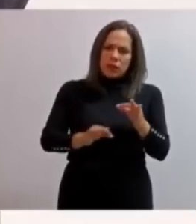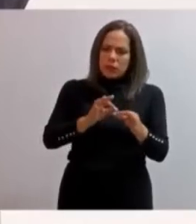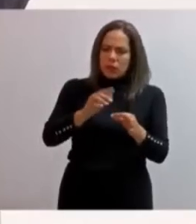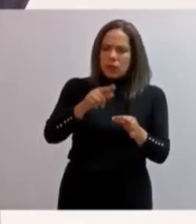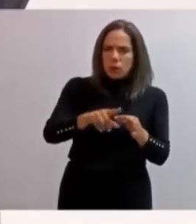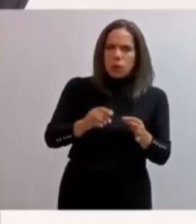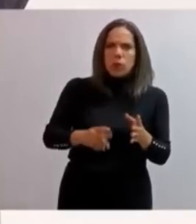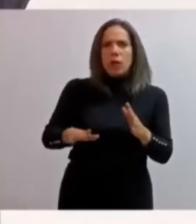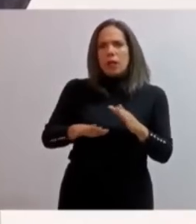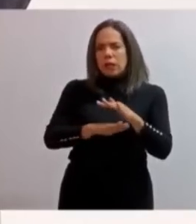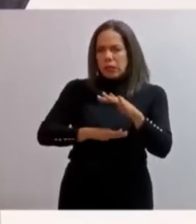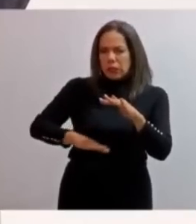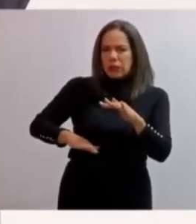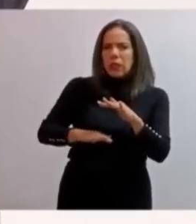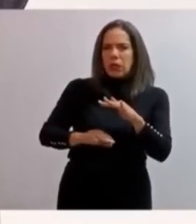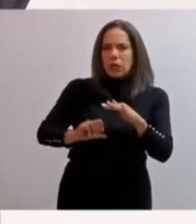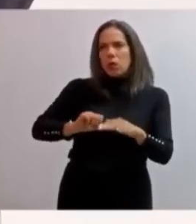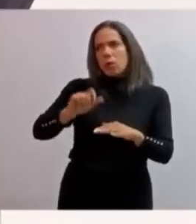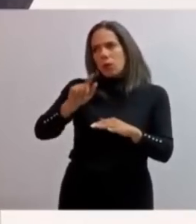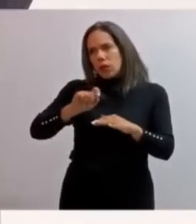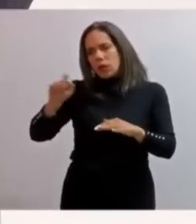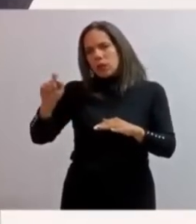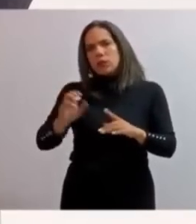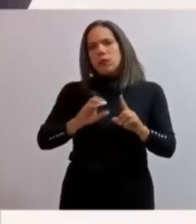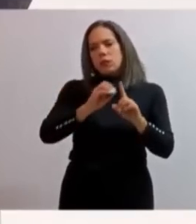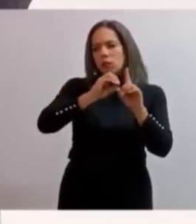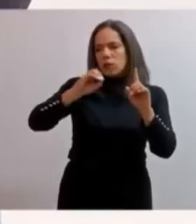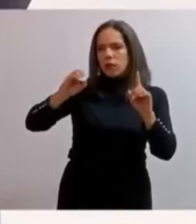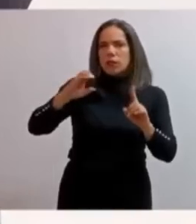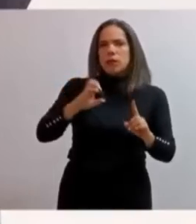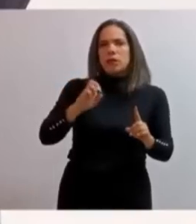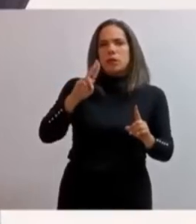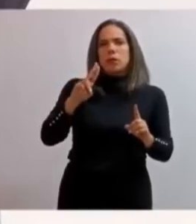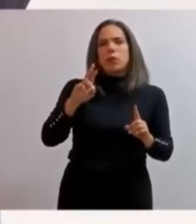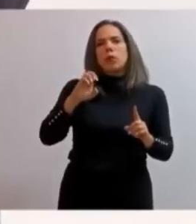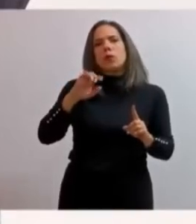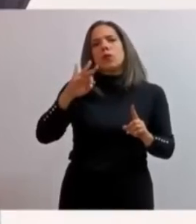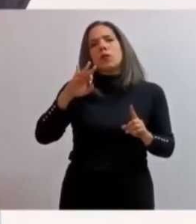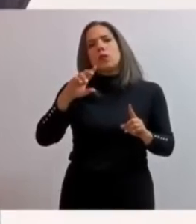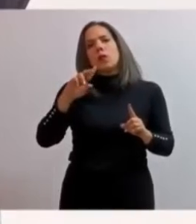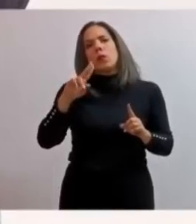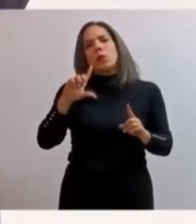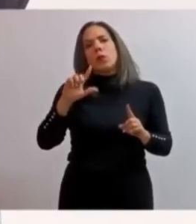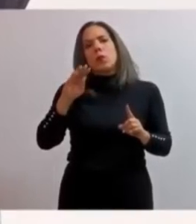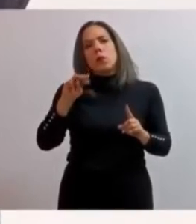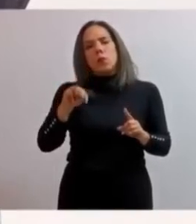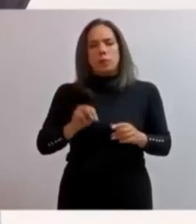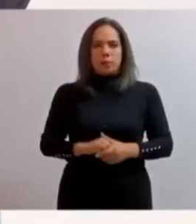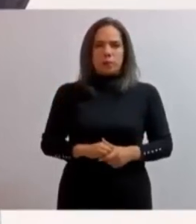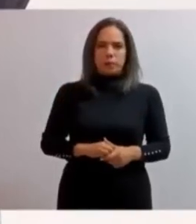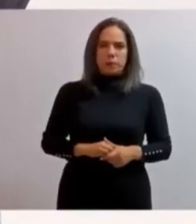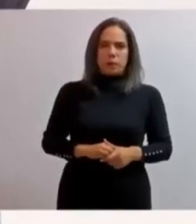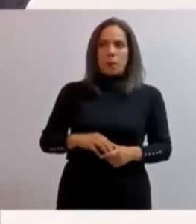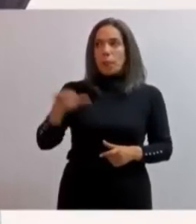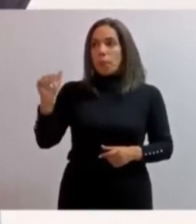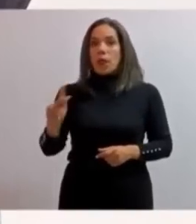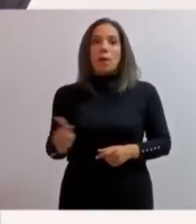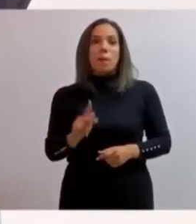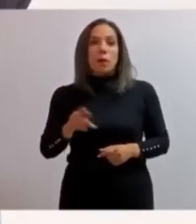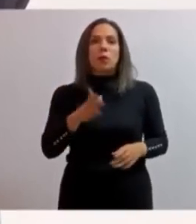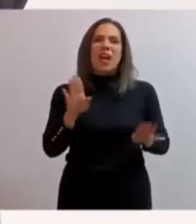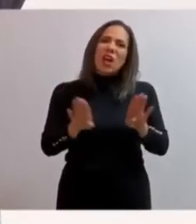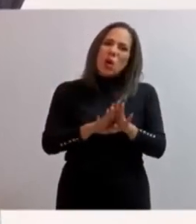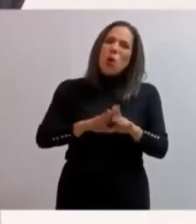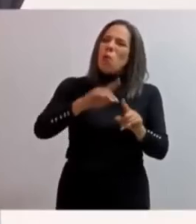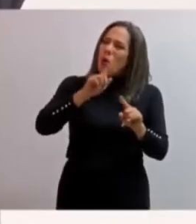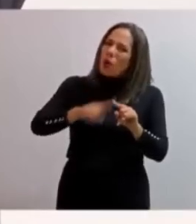Blanco, Veracruz, totalmente de acuerdo, el currículum vivo. Y otra pregunta, ¿cómo contrarrestar todo lo que representa